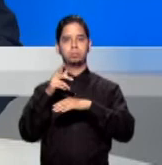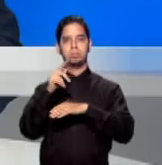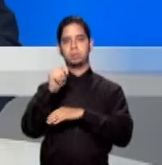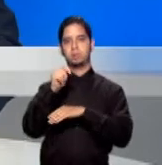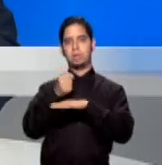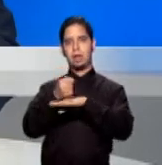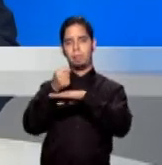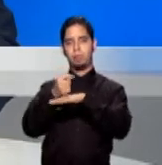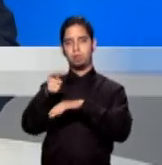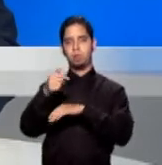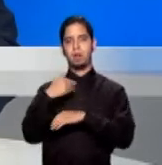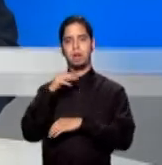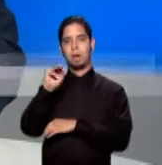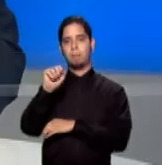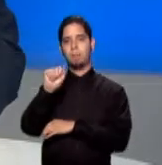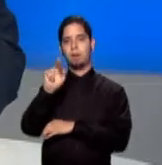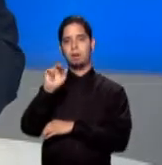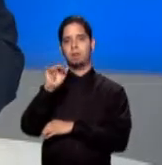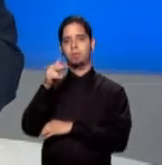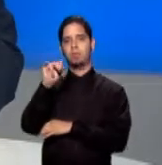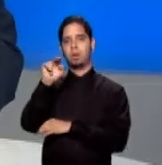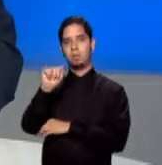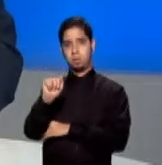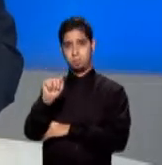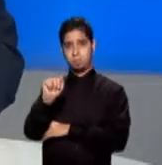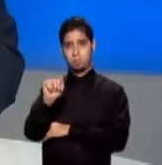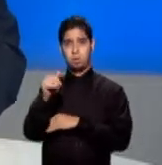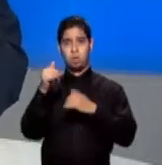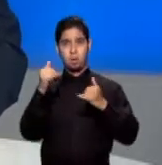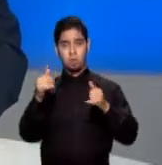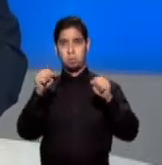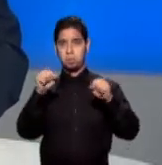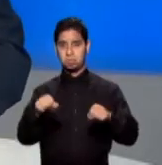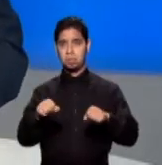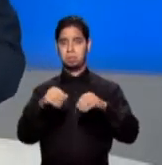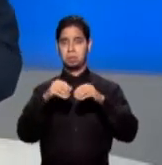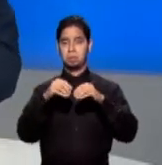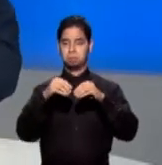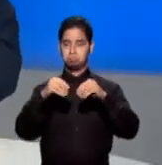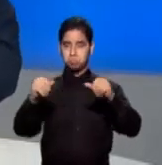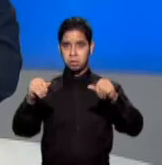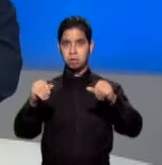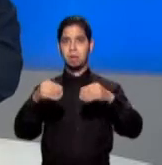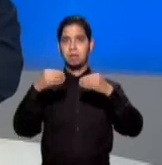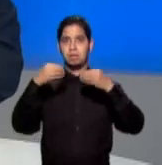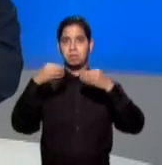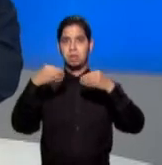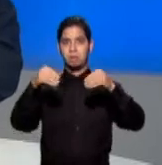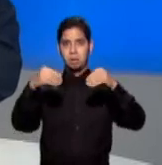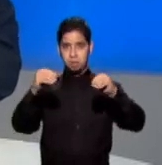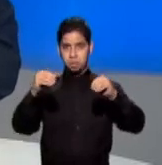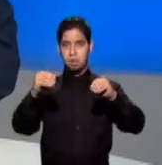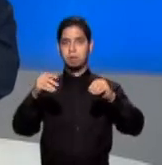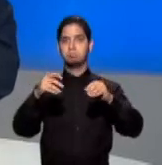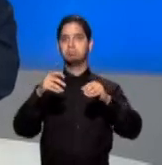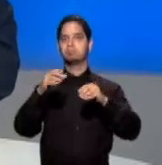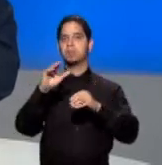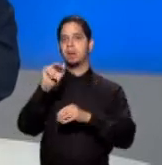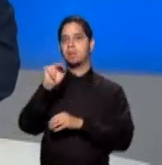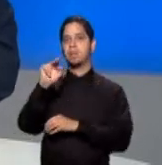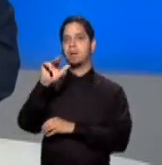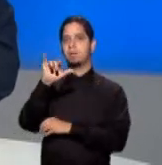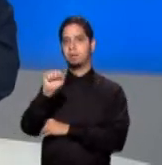el reglamento del Departamento de Salud Local que hará posible que se crezca, receta y venda y consuma cannabis para